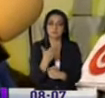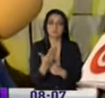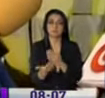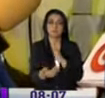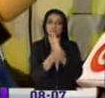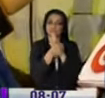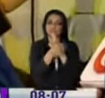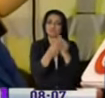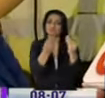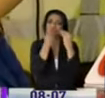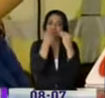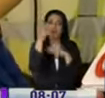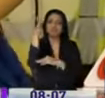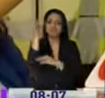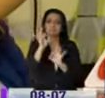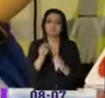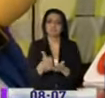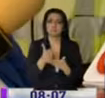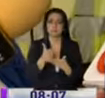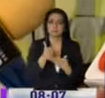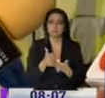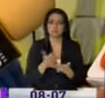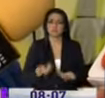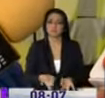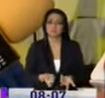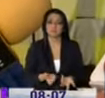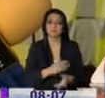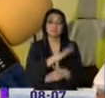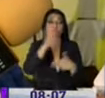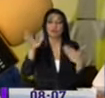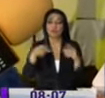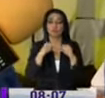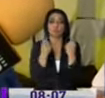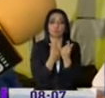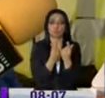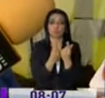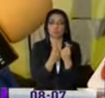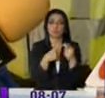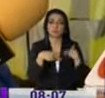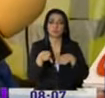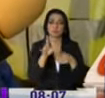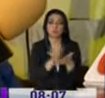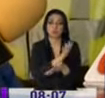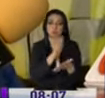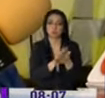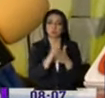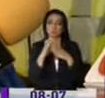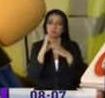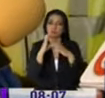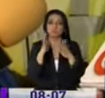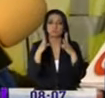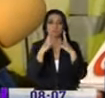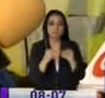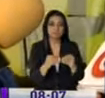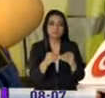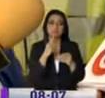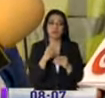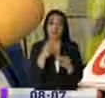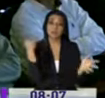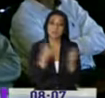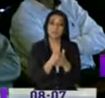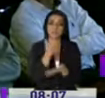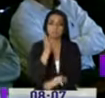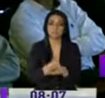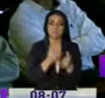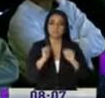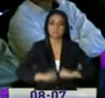esta charla, que es bastante beneficioso para todo el gremio del transporte escolar, para así evitar los accidentes.